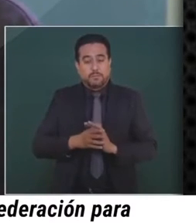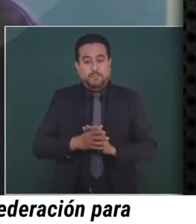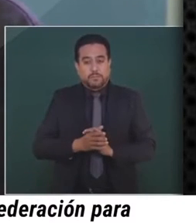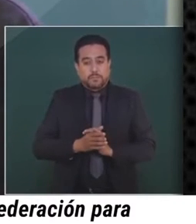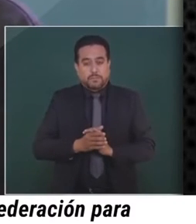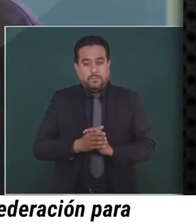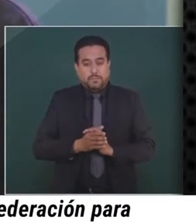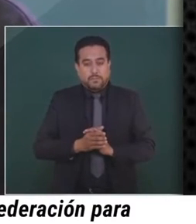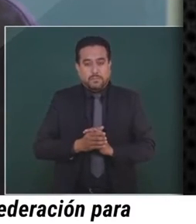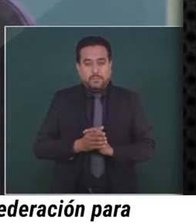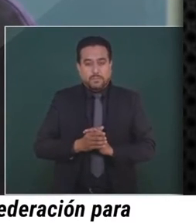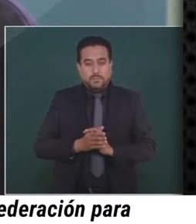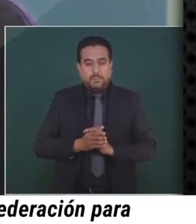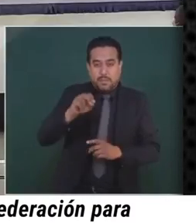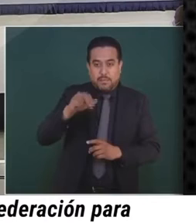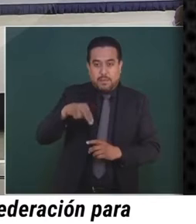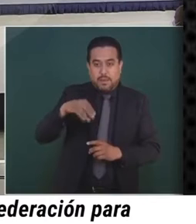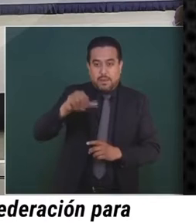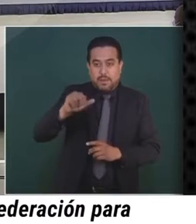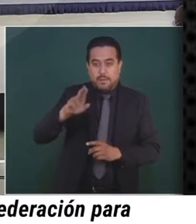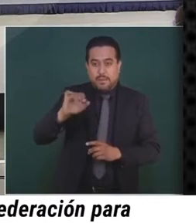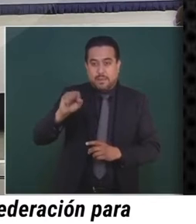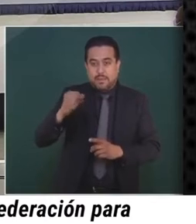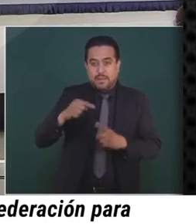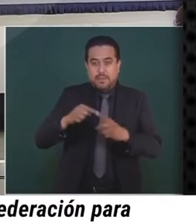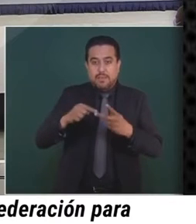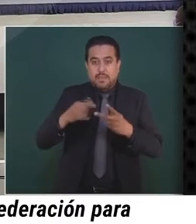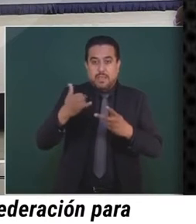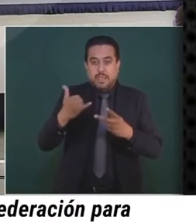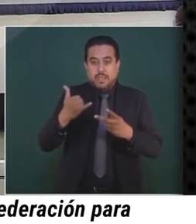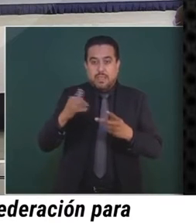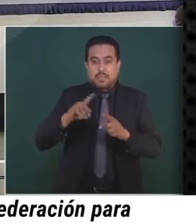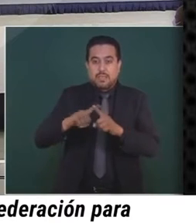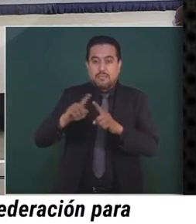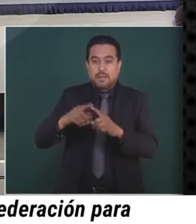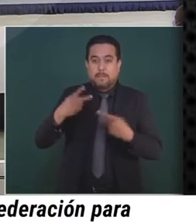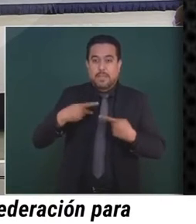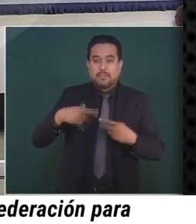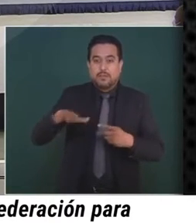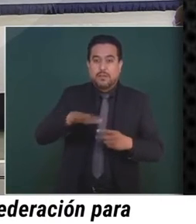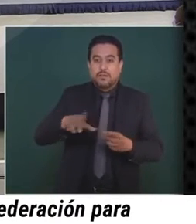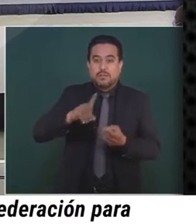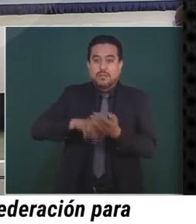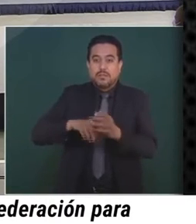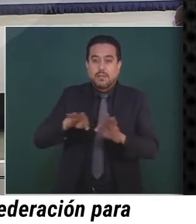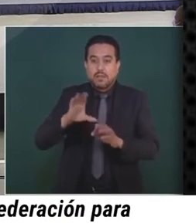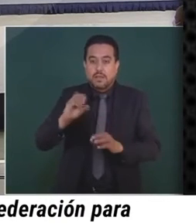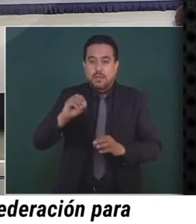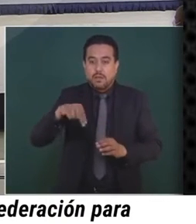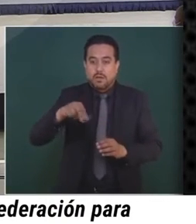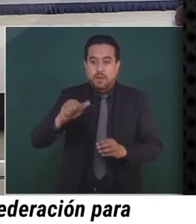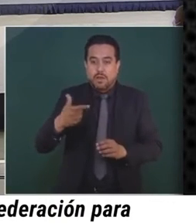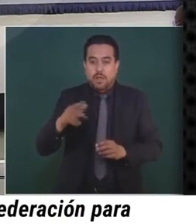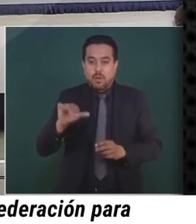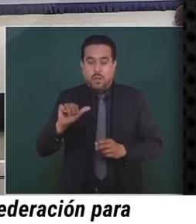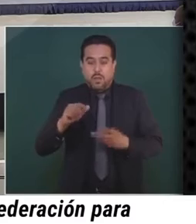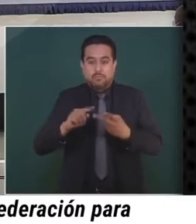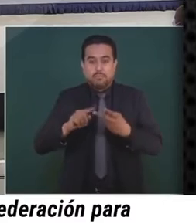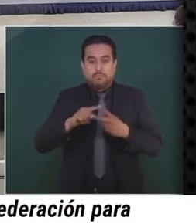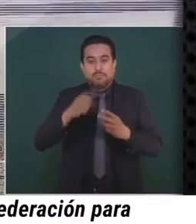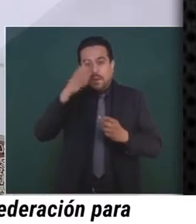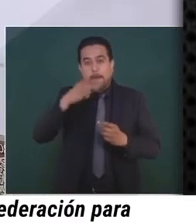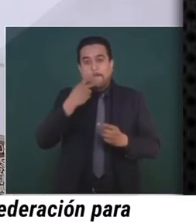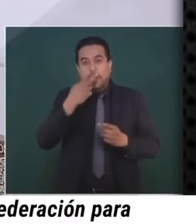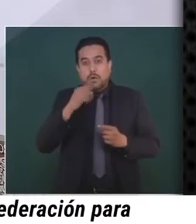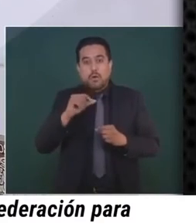penal de Ocampo y seguridad. El gobernador Diego Sinué Rodríguez Vallejo informó en rueda de prensa que el plan B de abastecimiento de agua no